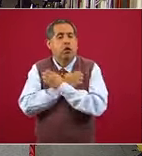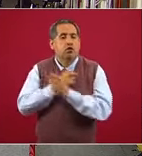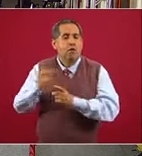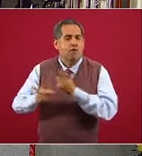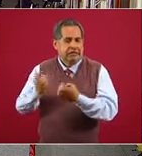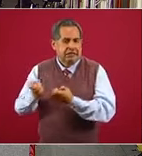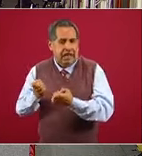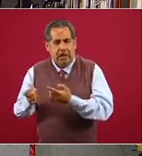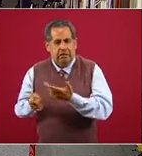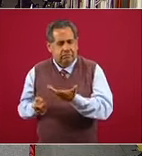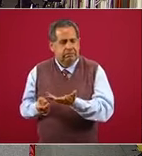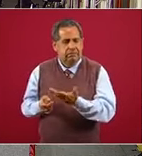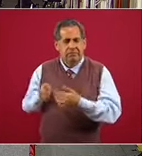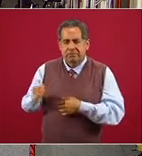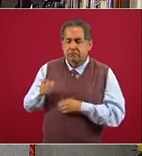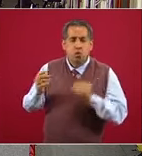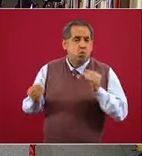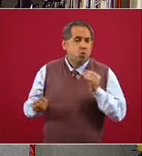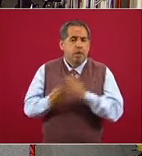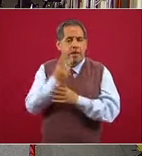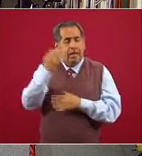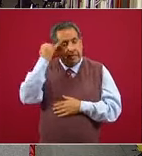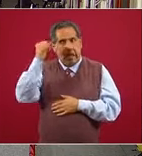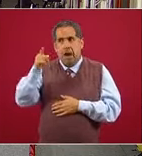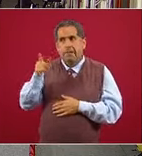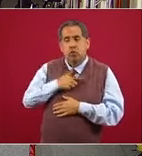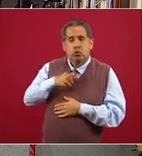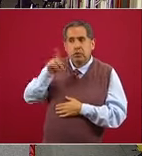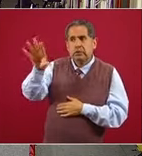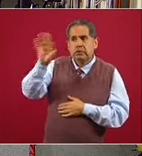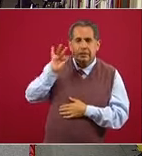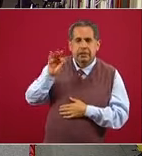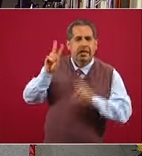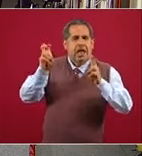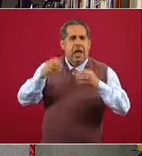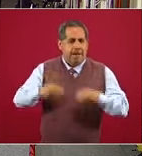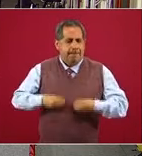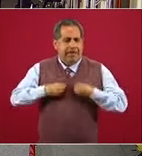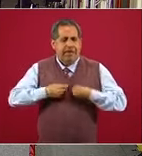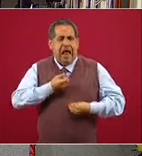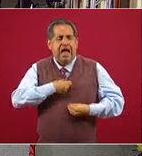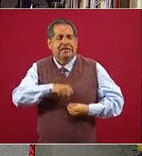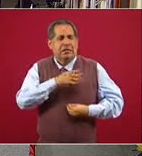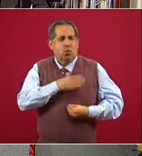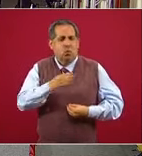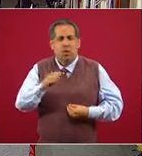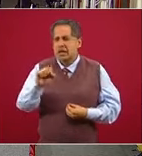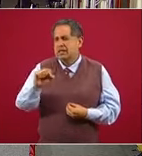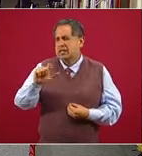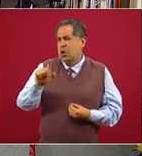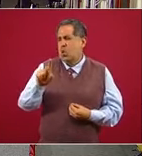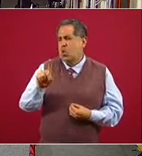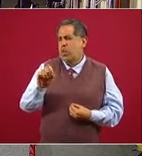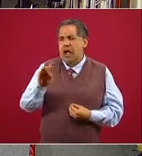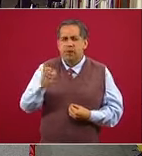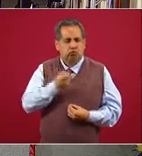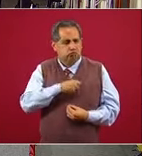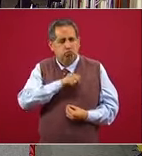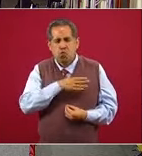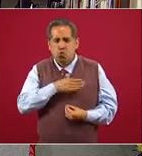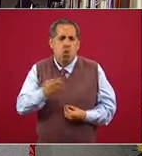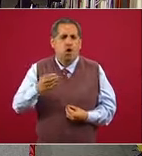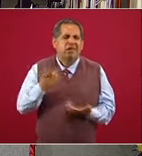física y sobre todo esta nueva materia que me gusta mucho, que se llama vida saludable. Si nos pudiera platicar de